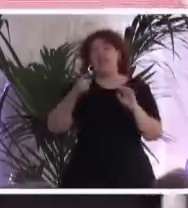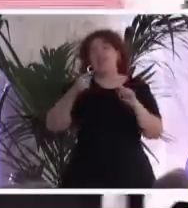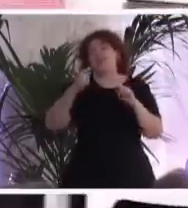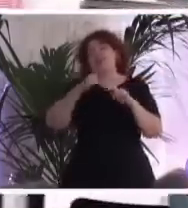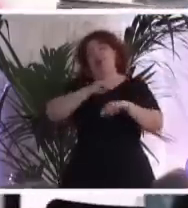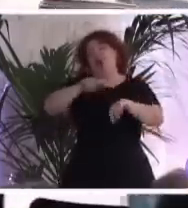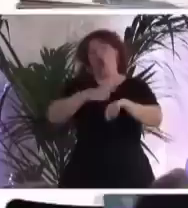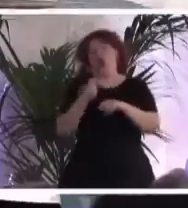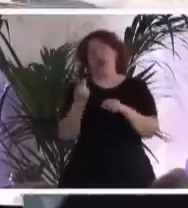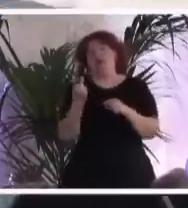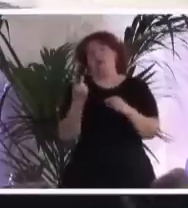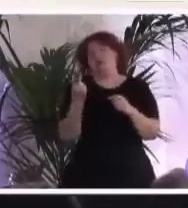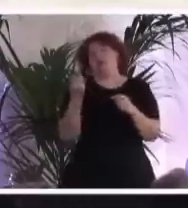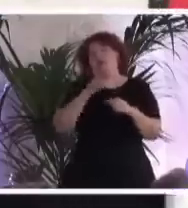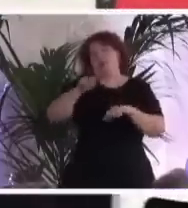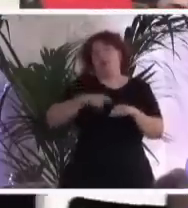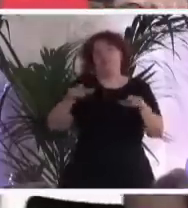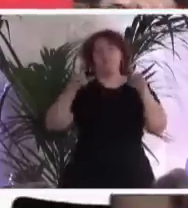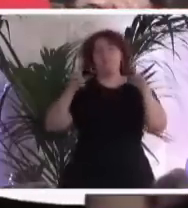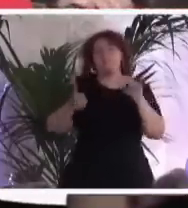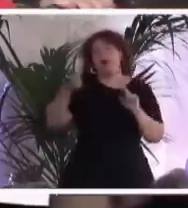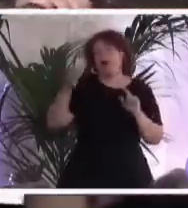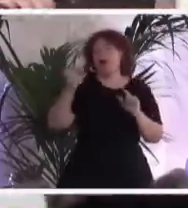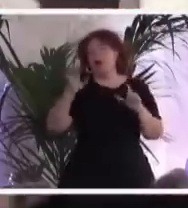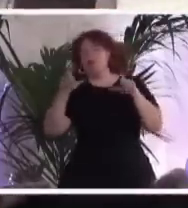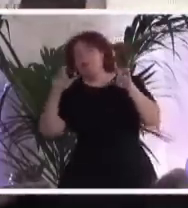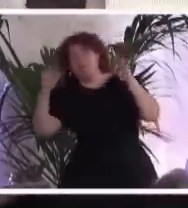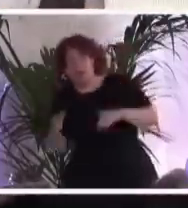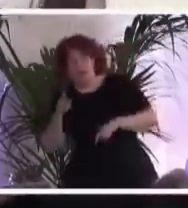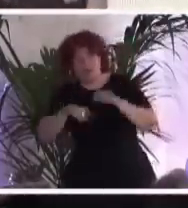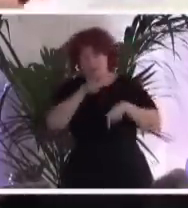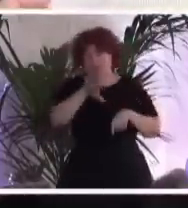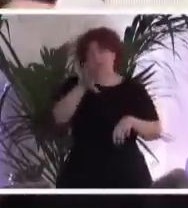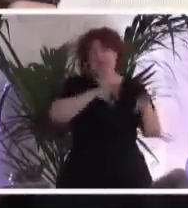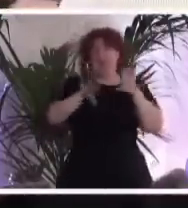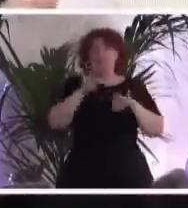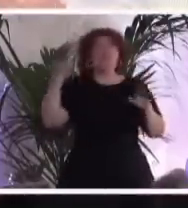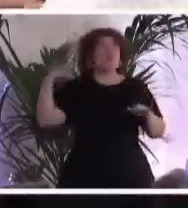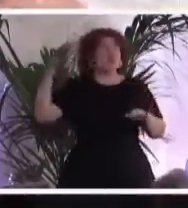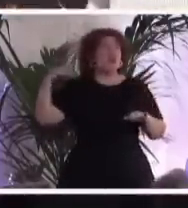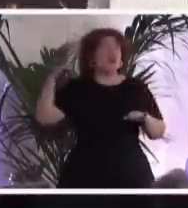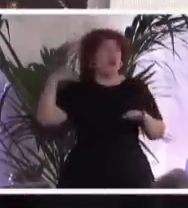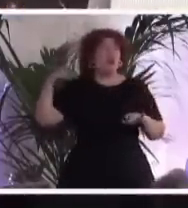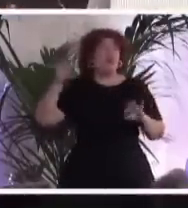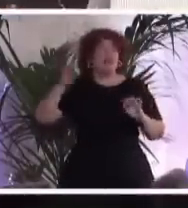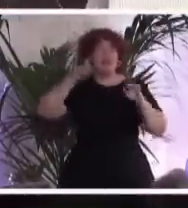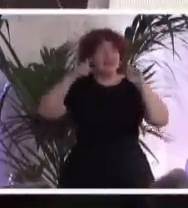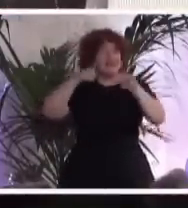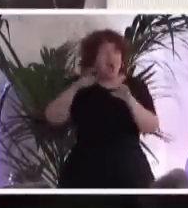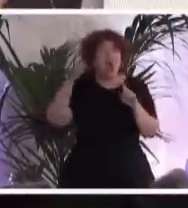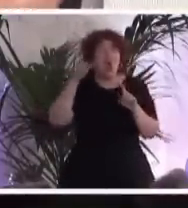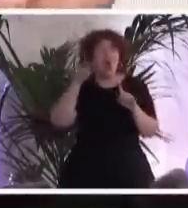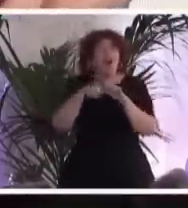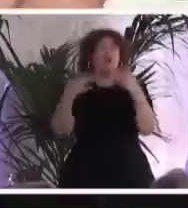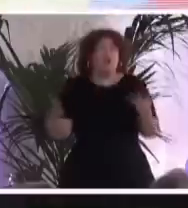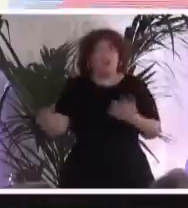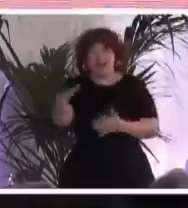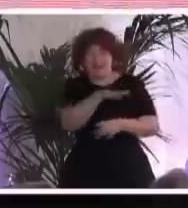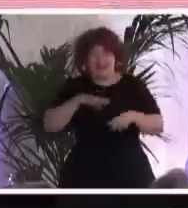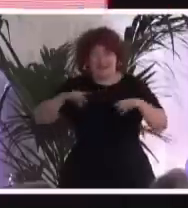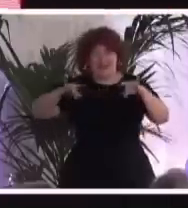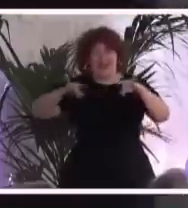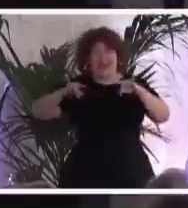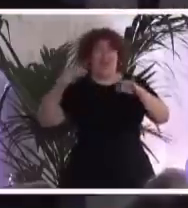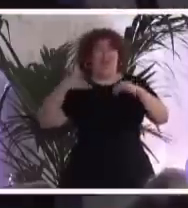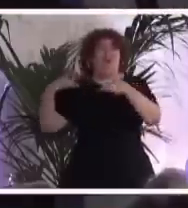de Florentino Pérez hace muchos años cuando se trataba de lograr recalificar unos terrenos para que su